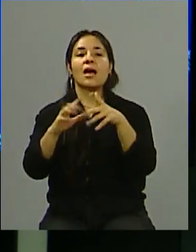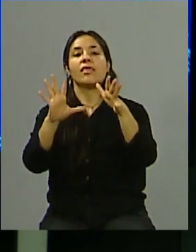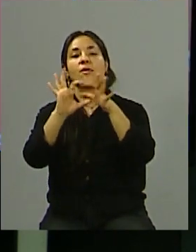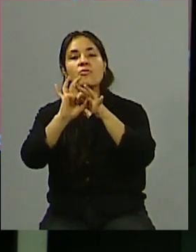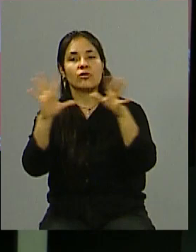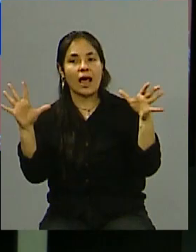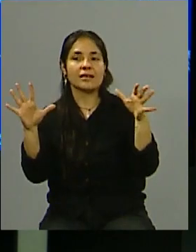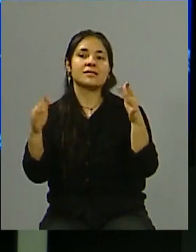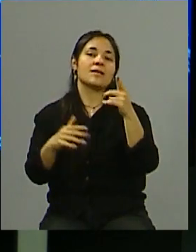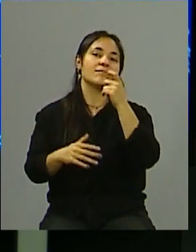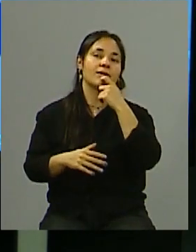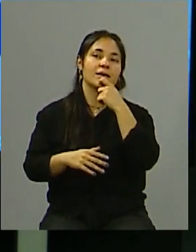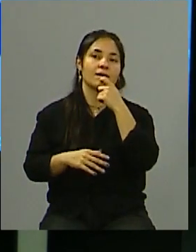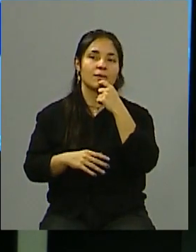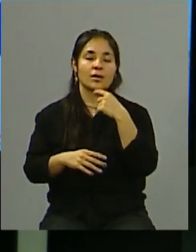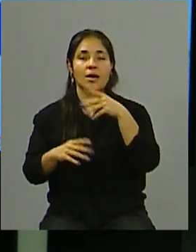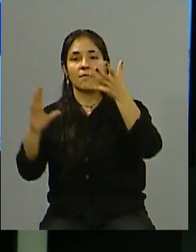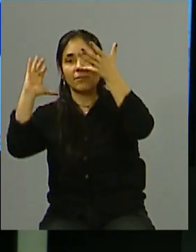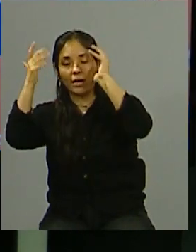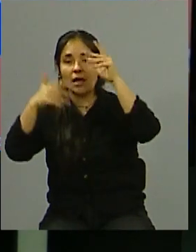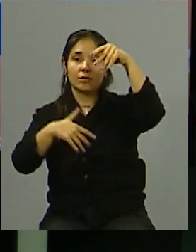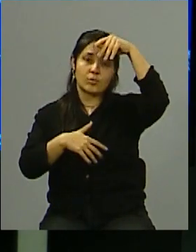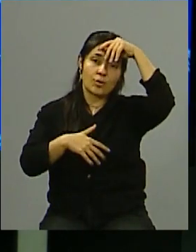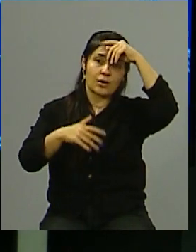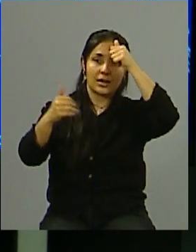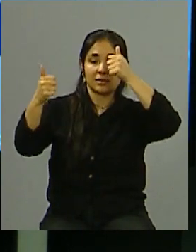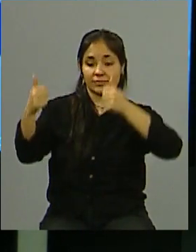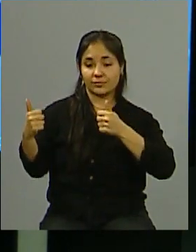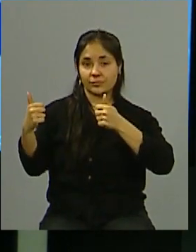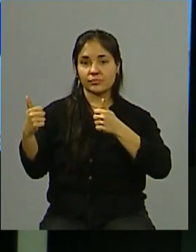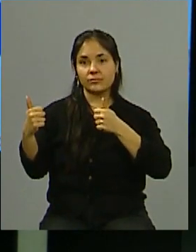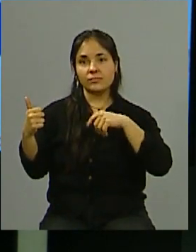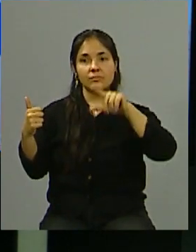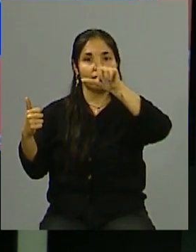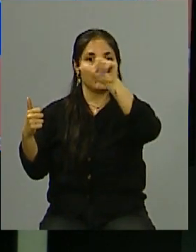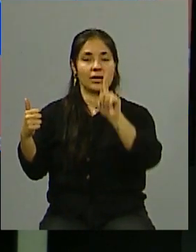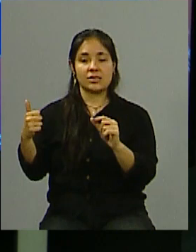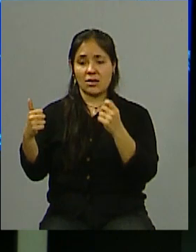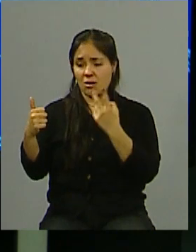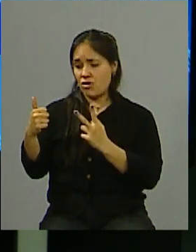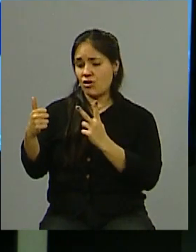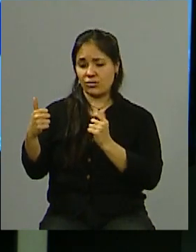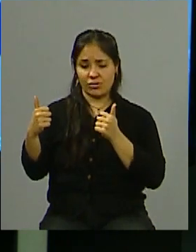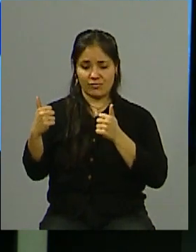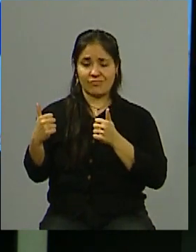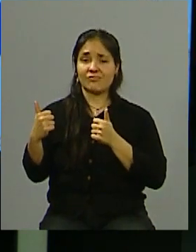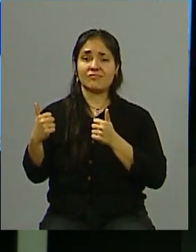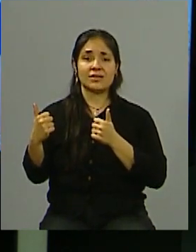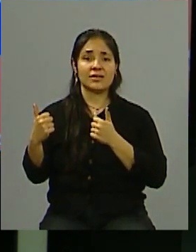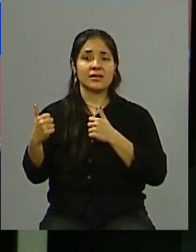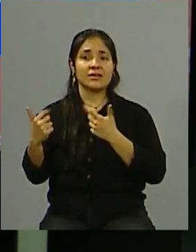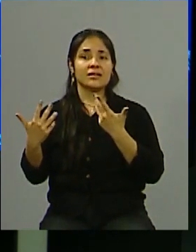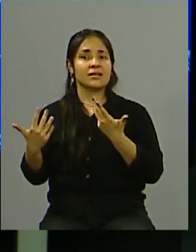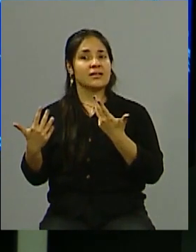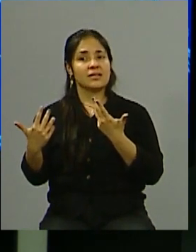por ejemplo, te dan entre un Milei y un Bullrich y todo un país tiene que escoger entre esas dos opciones cuando en realidad